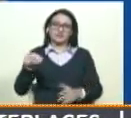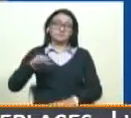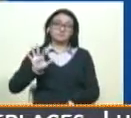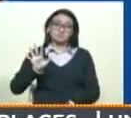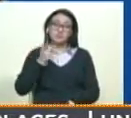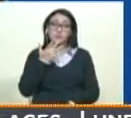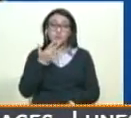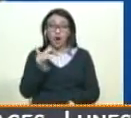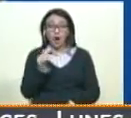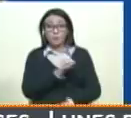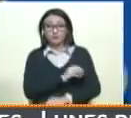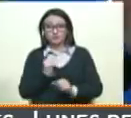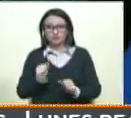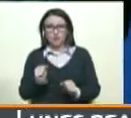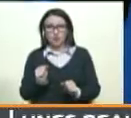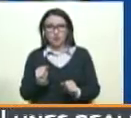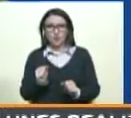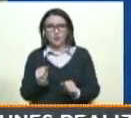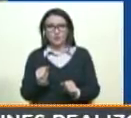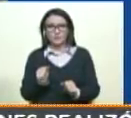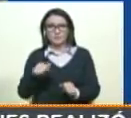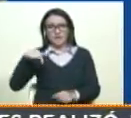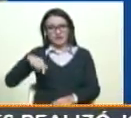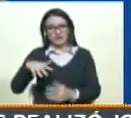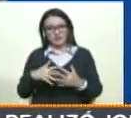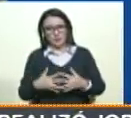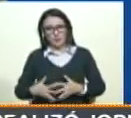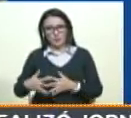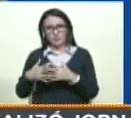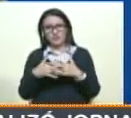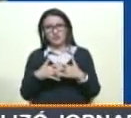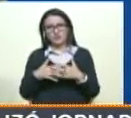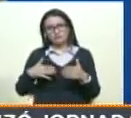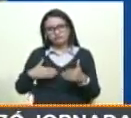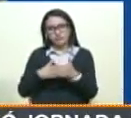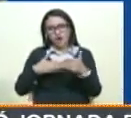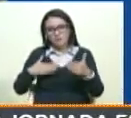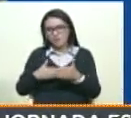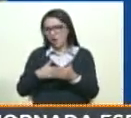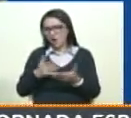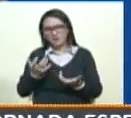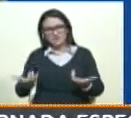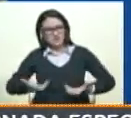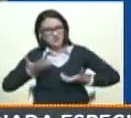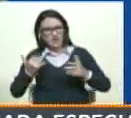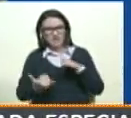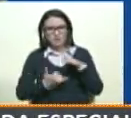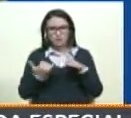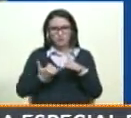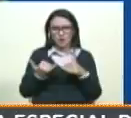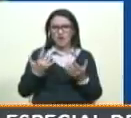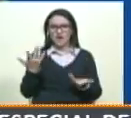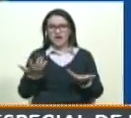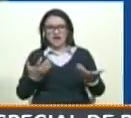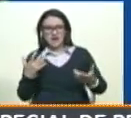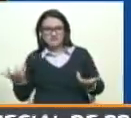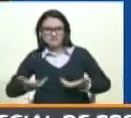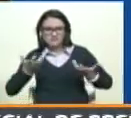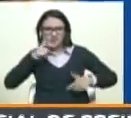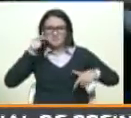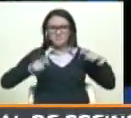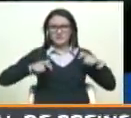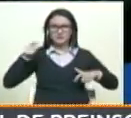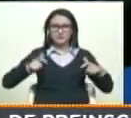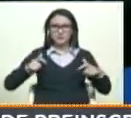una oposición de verdad al sistema, estuviesen obstaculizando el libre tránsito, quemando instituciones, quemando personas,